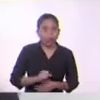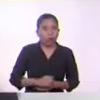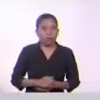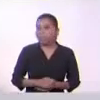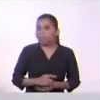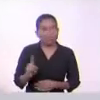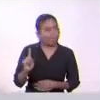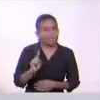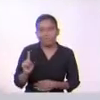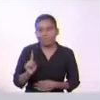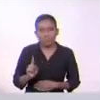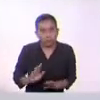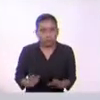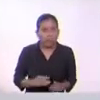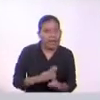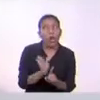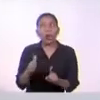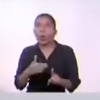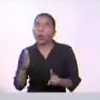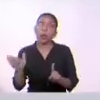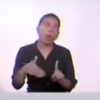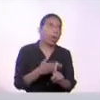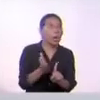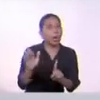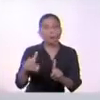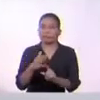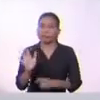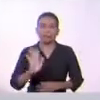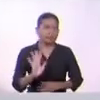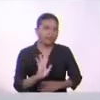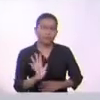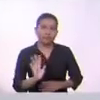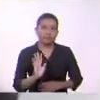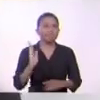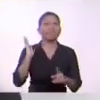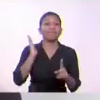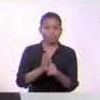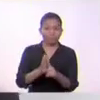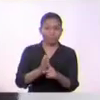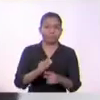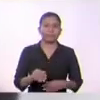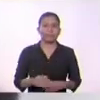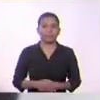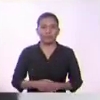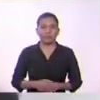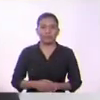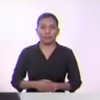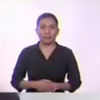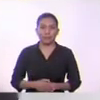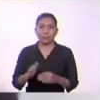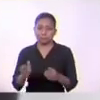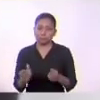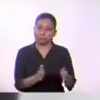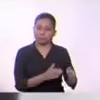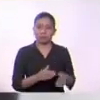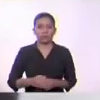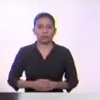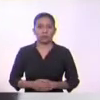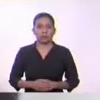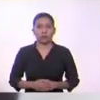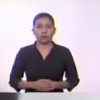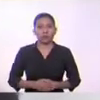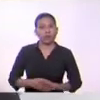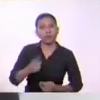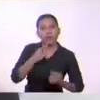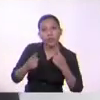no. Por eso es que se llaman preguntas cerradas. Ahora pasamos a la entrevista